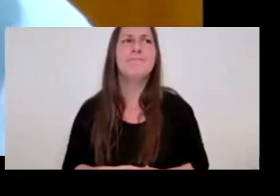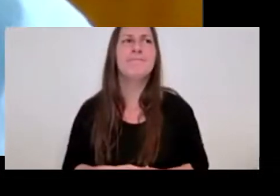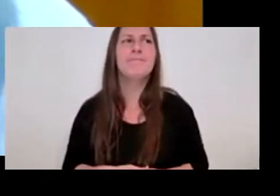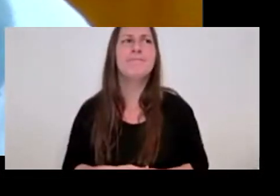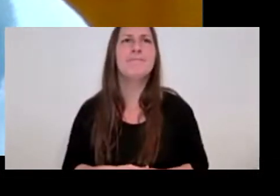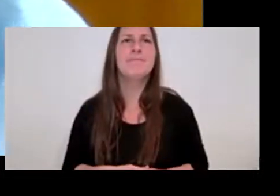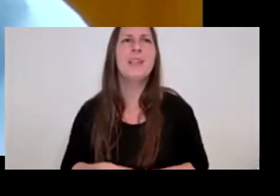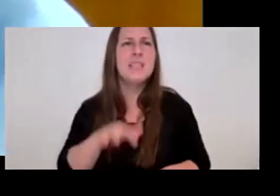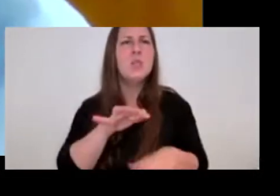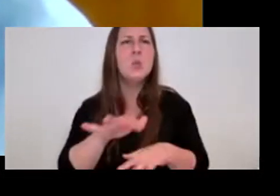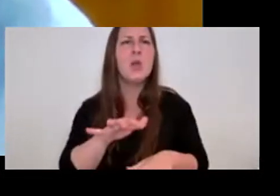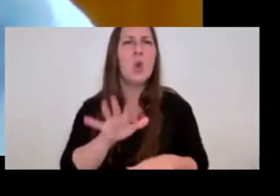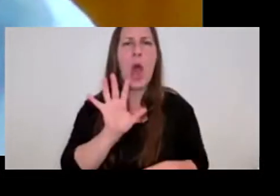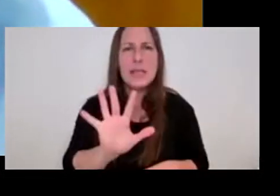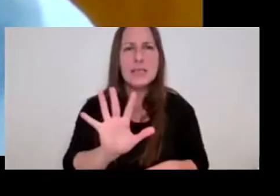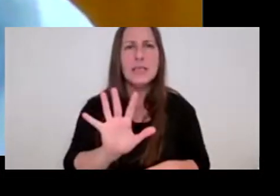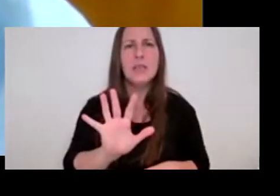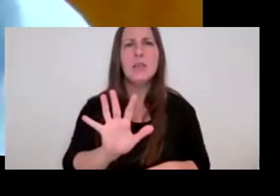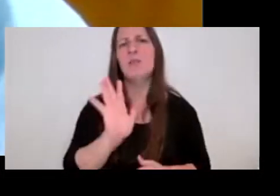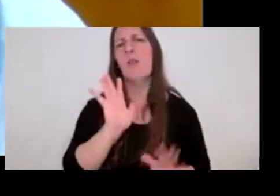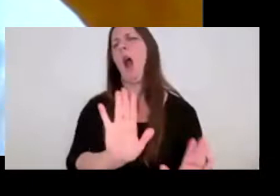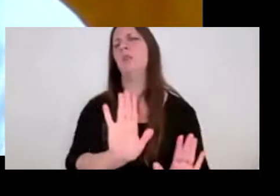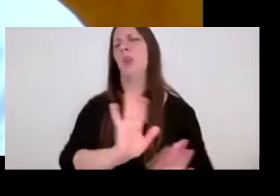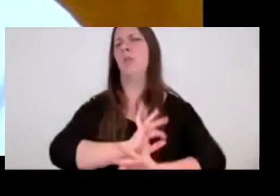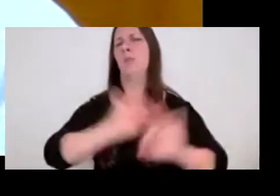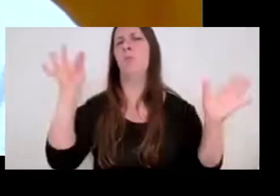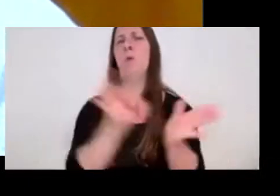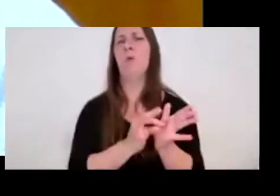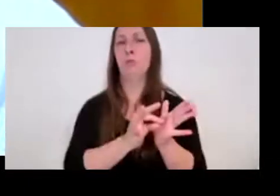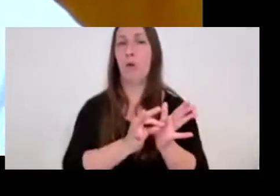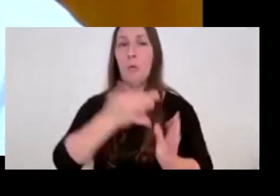son así realmente, ¿no? Las tomamos como definitivas y no son así.